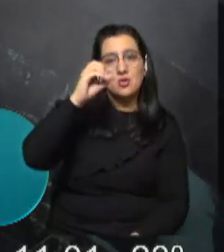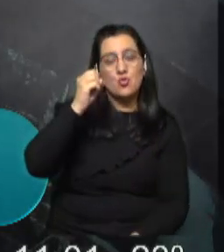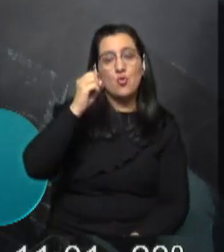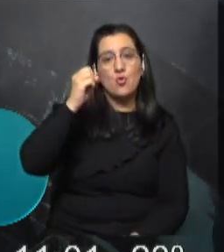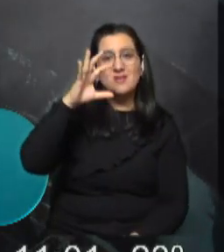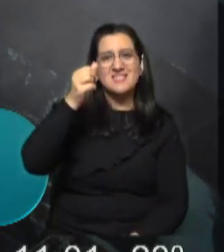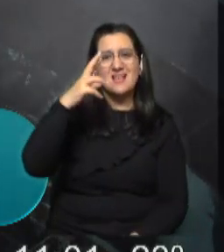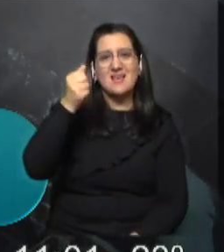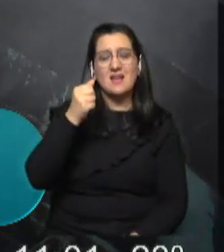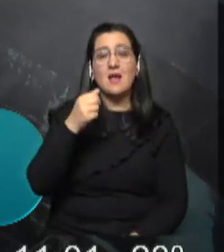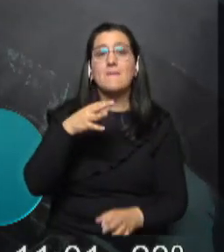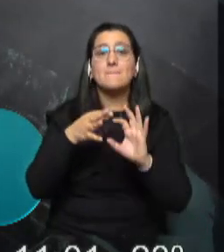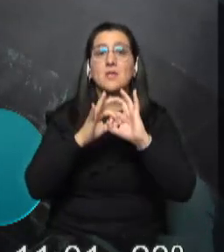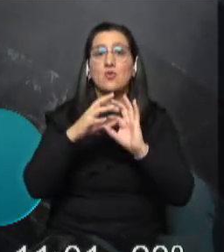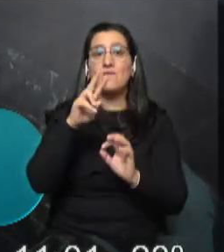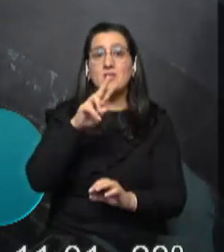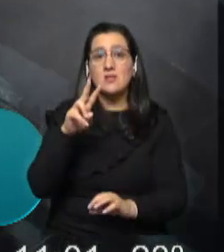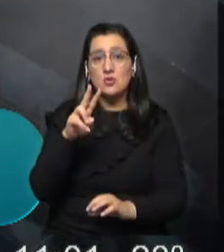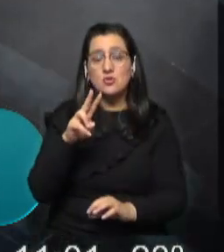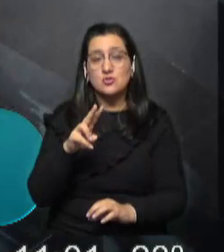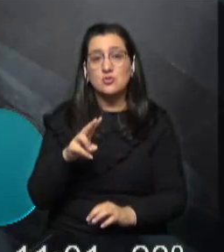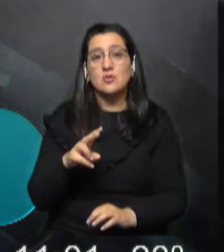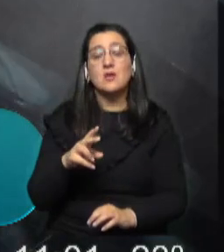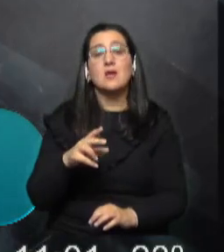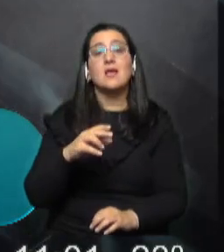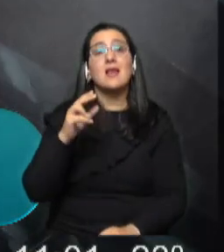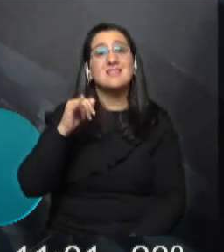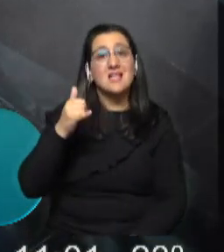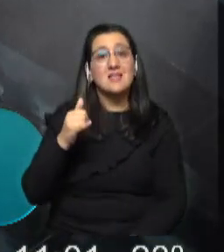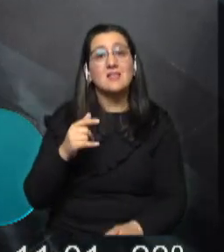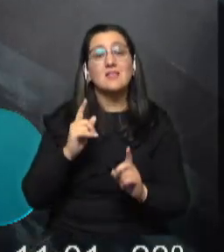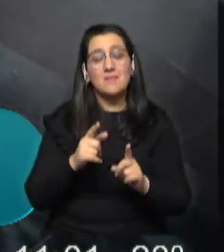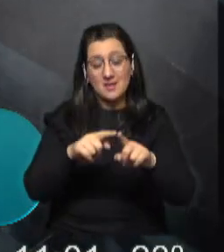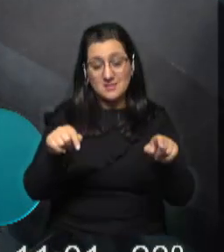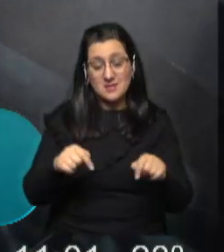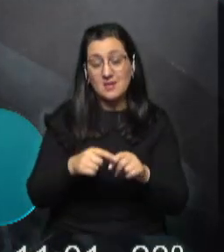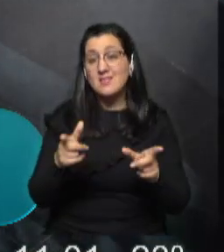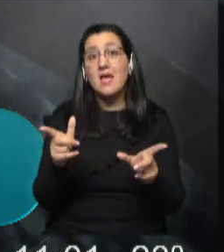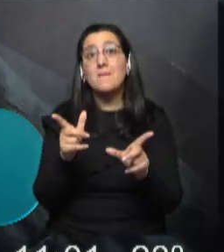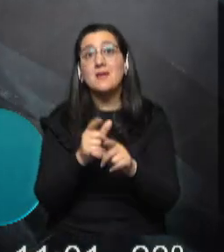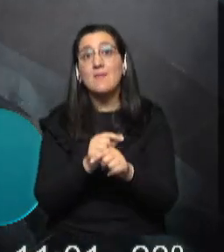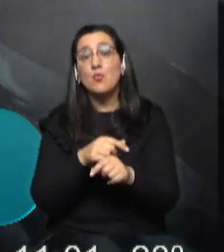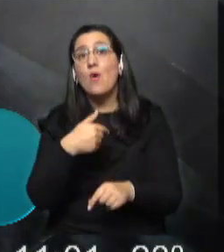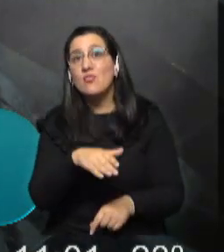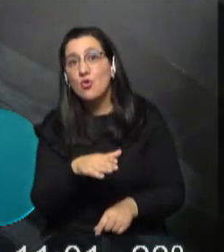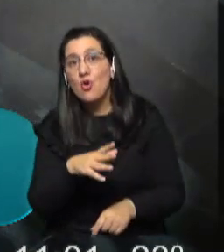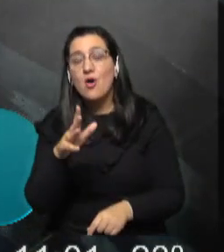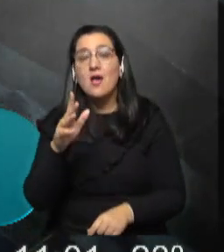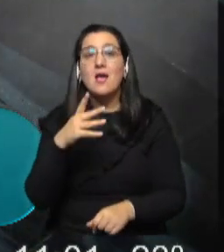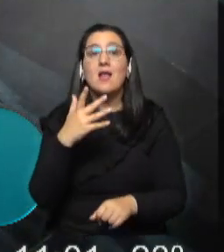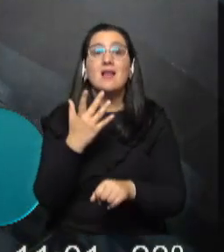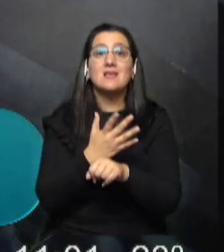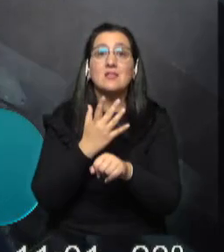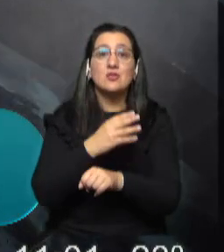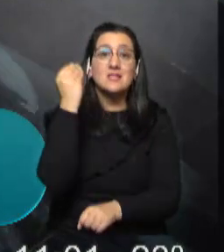Sara Zabá. El miércoles 22, Urbano Morales y La Celeste también en Camacuá. Y cerramos, rematamos. El quinto, en